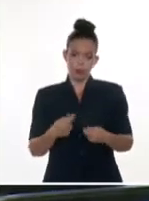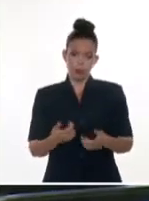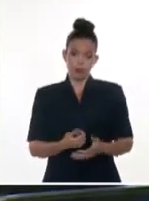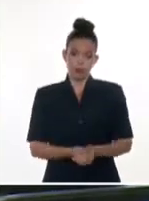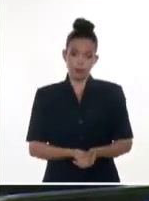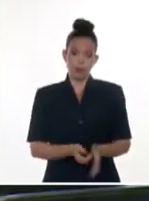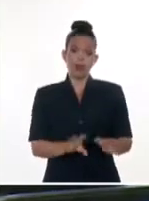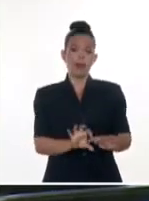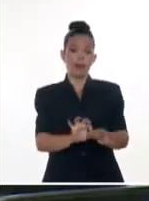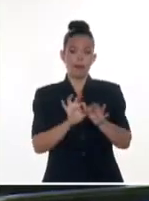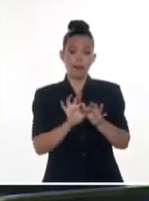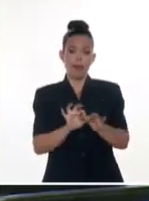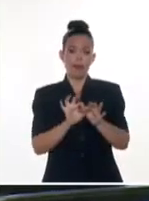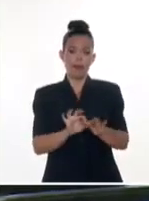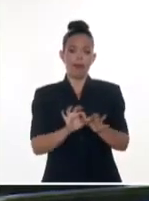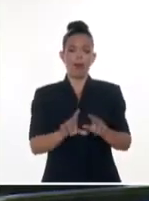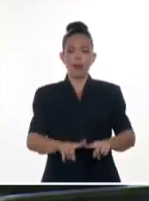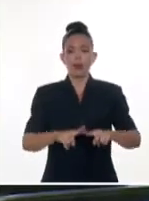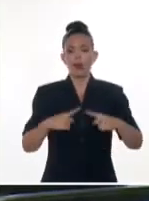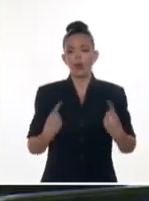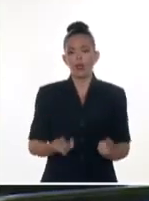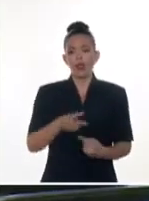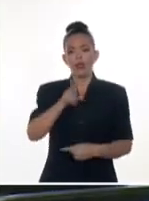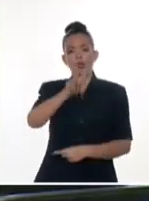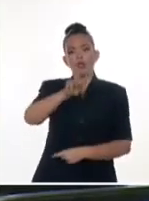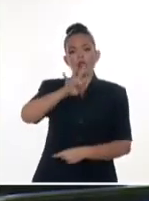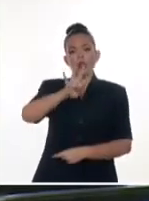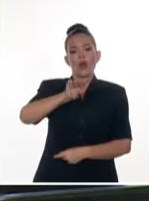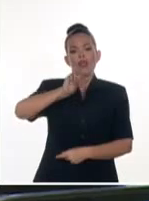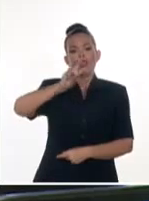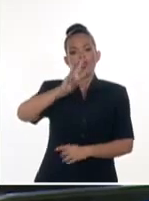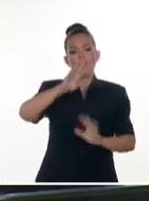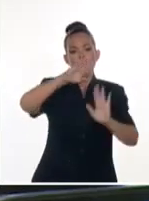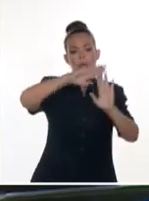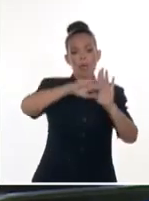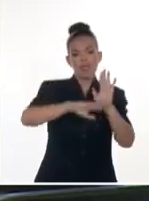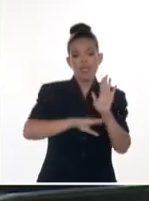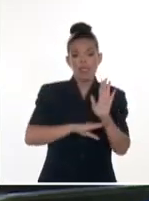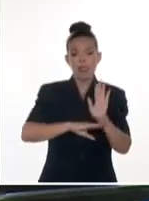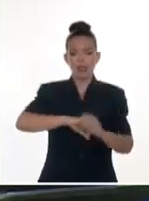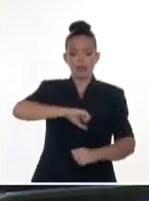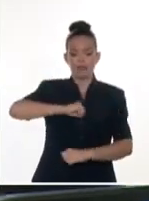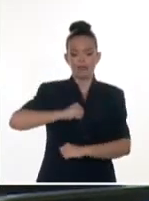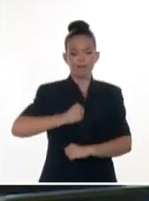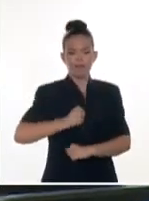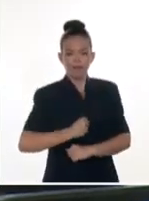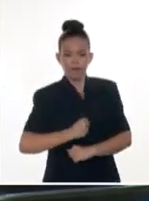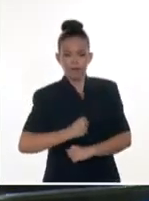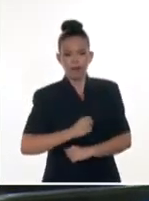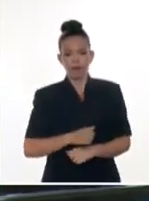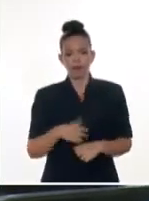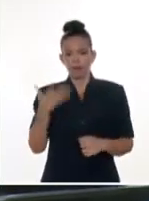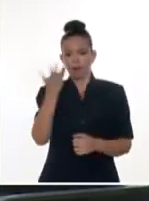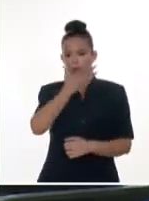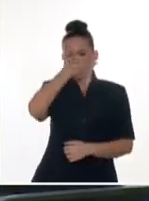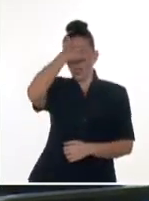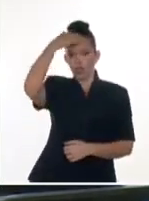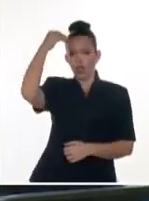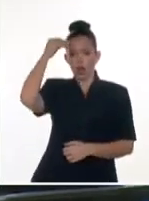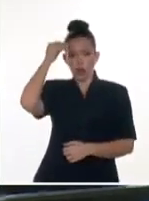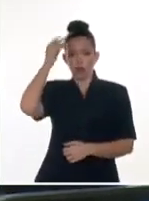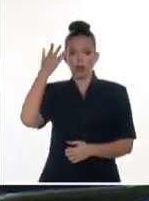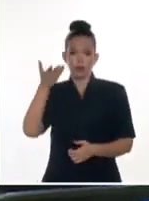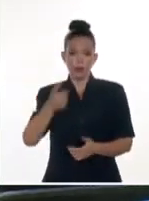agravado por las 243 medidas adoptadas por la administración de Donald Trump, las cuales